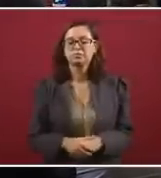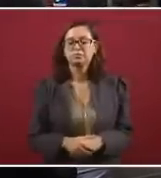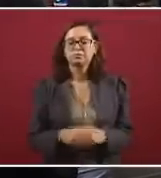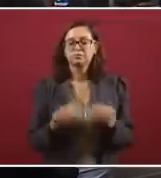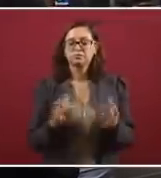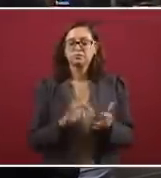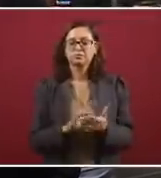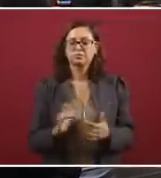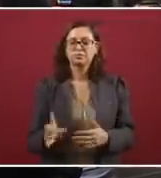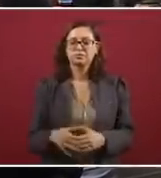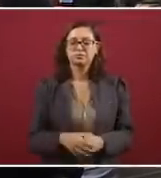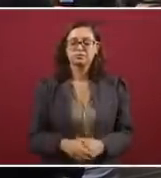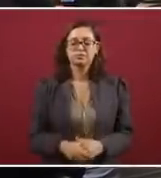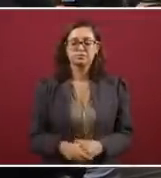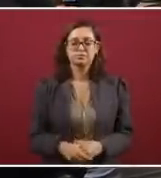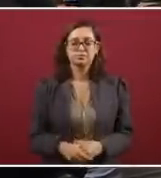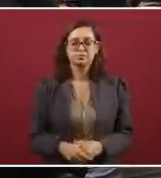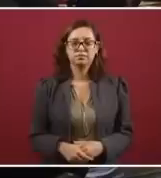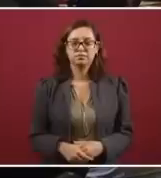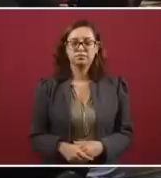gracias. Gracias, señor presidente.